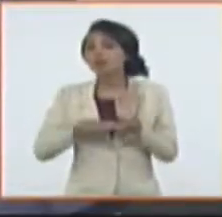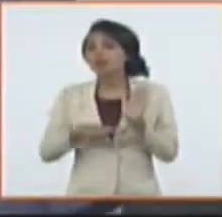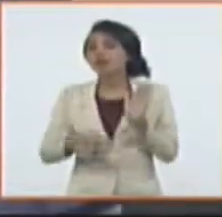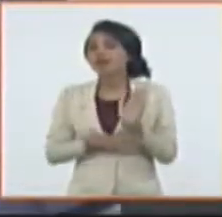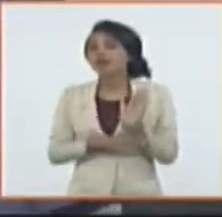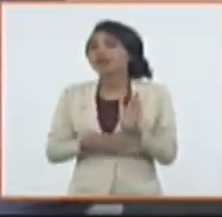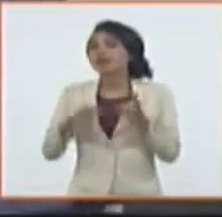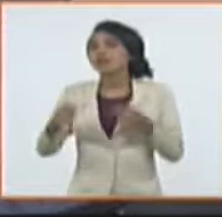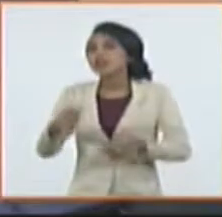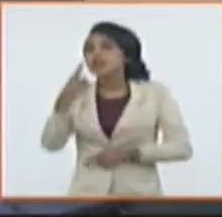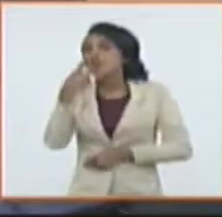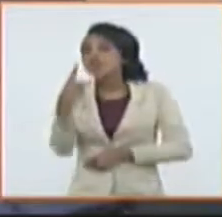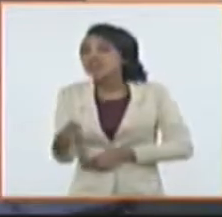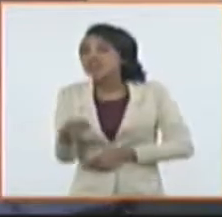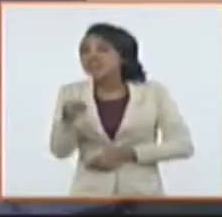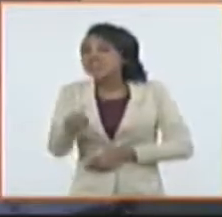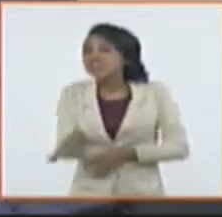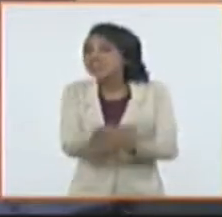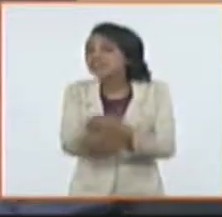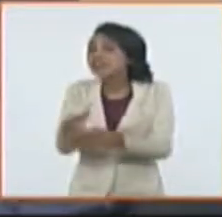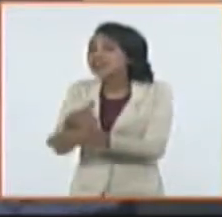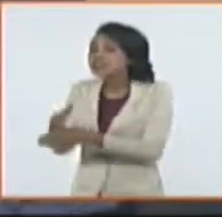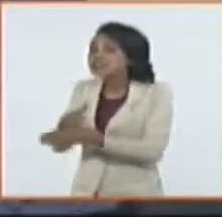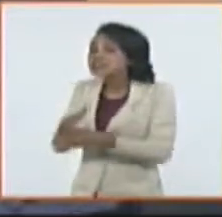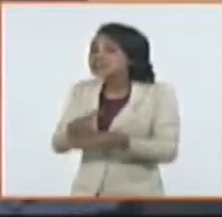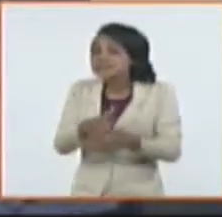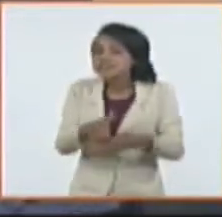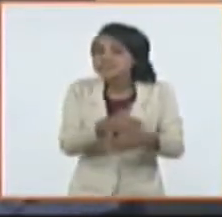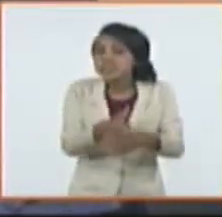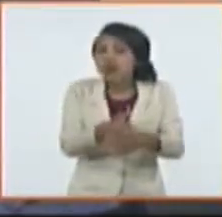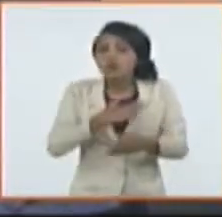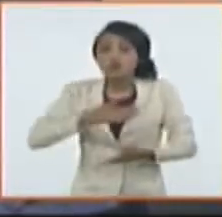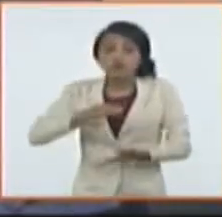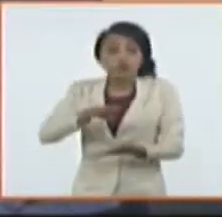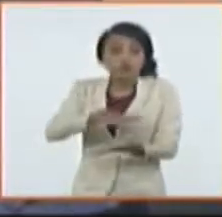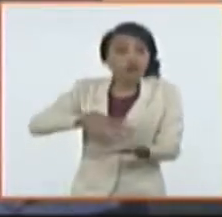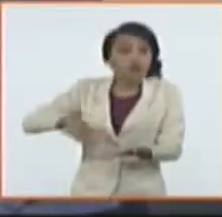tener en cuenta esa heterogeneidad. Son heterogéneos nuestros barrios,